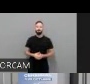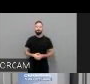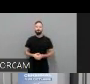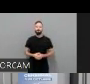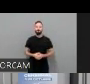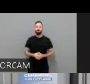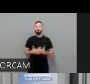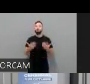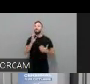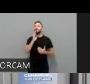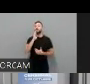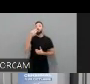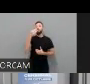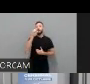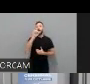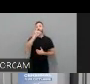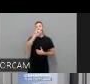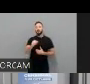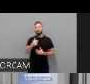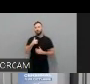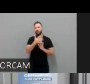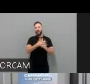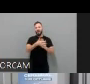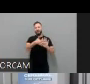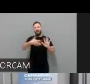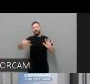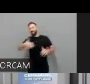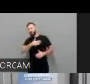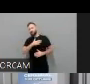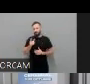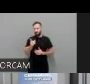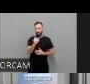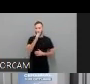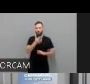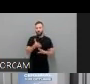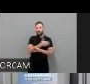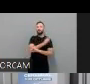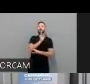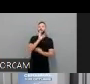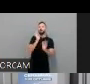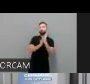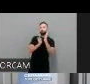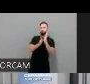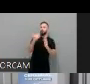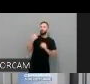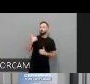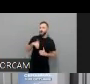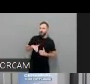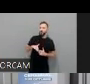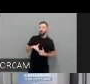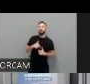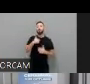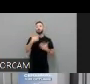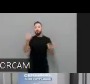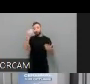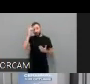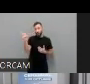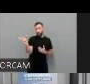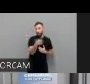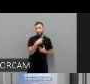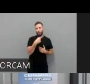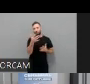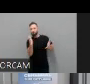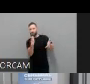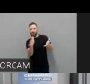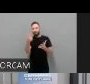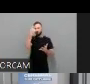Bueno, como ha dicho Beatriz, ¿vale? Yo tampoco me quiero extender mucho en esto porque ya lo ha explicado Beatriz y entiendo que todos y todas pues, lo sabéis, ¿no? Que al